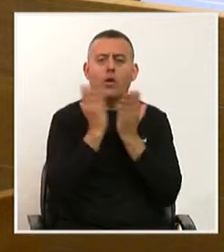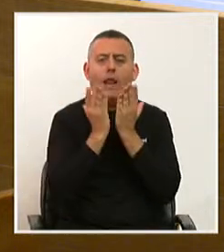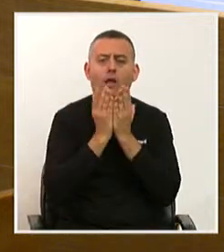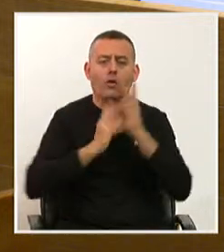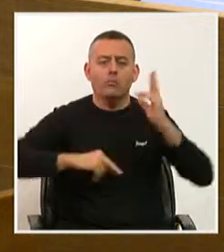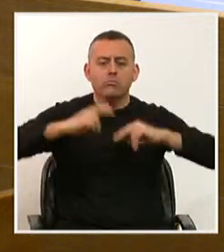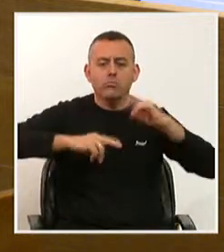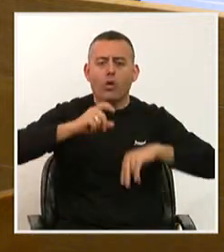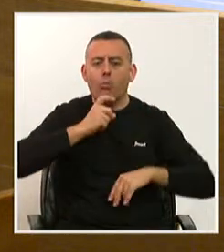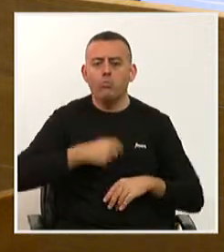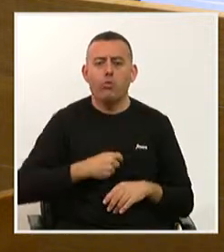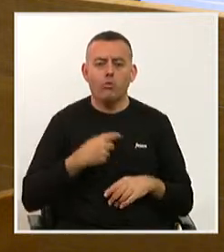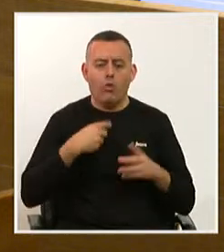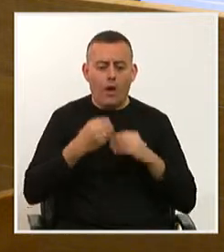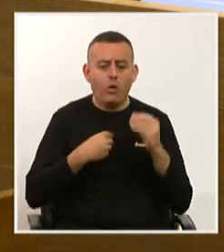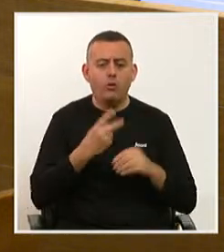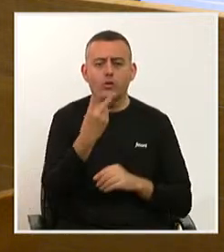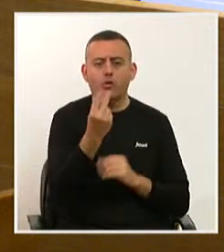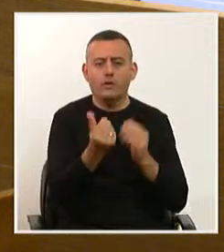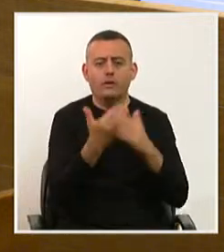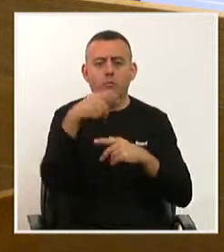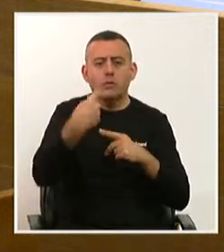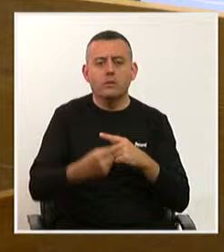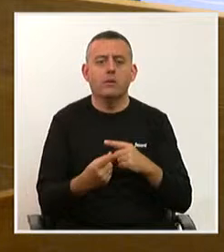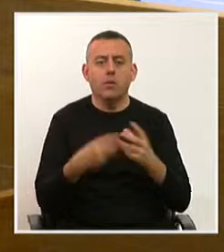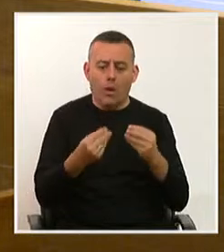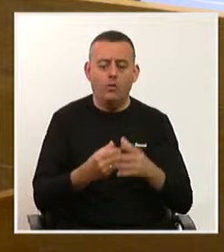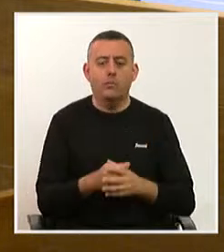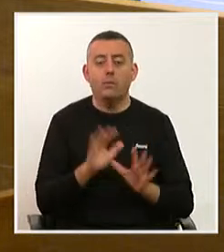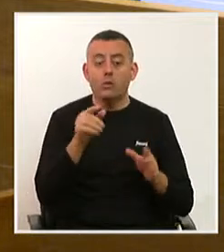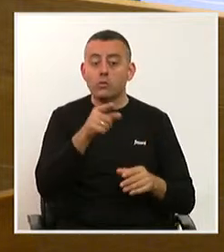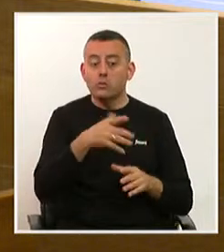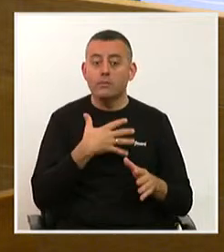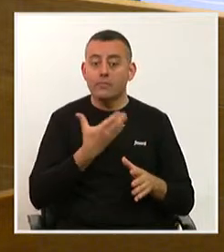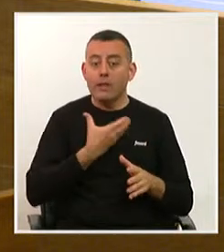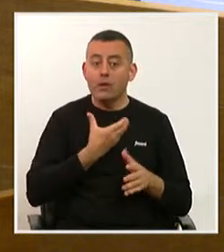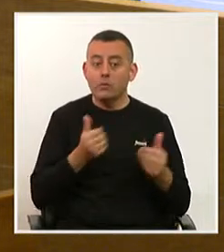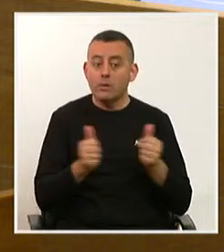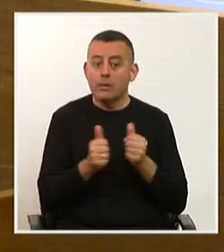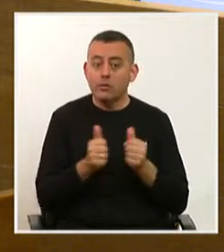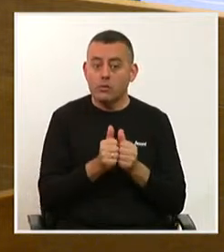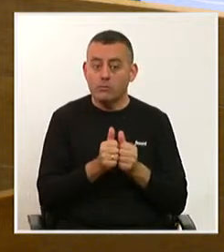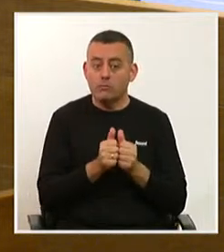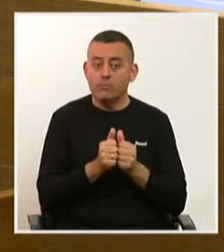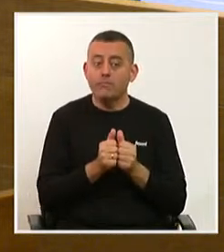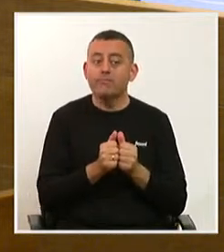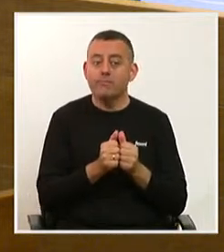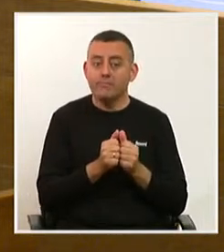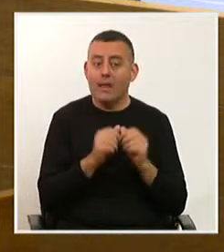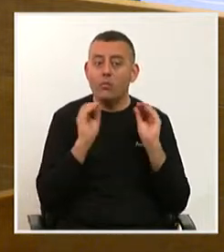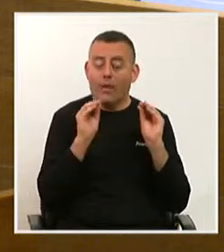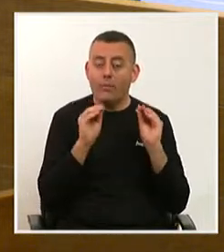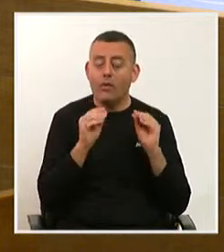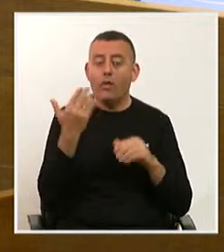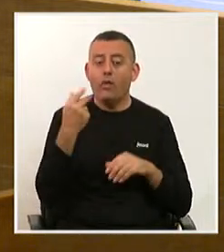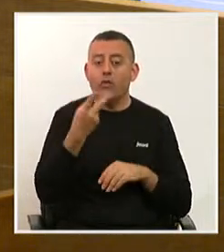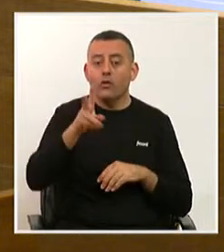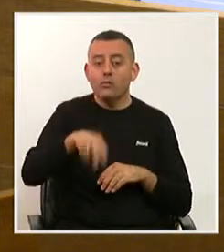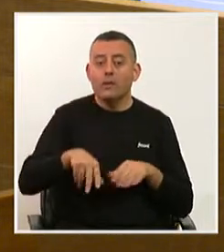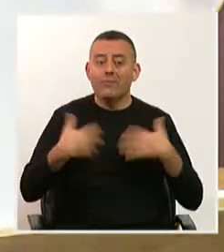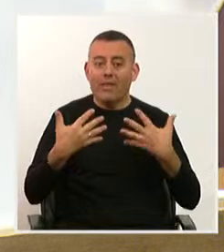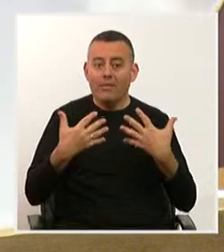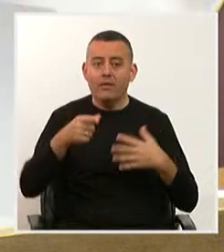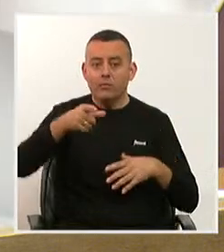en dos dí la acabe claro que serid deed en en y va